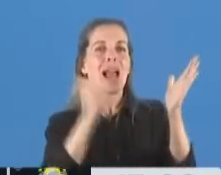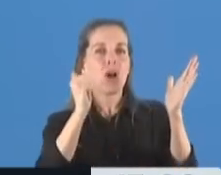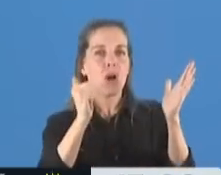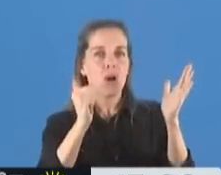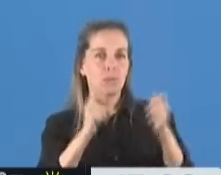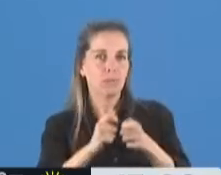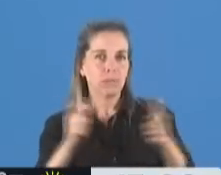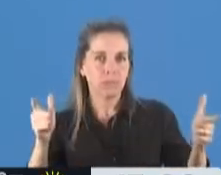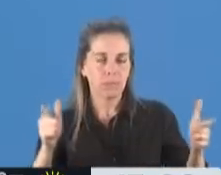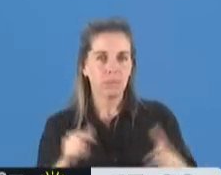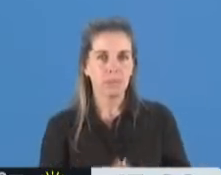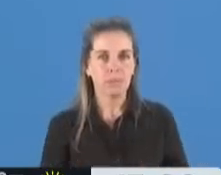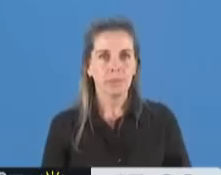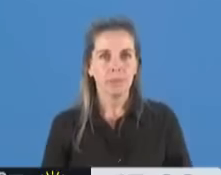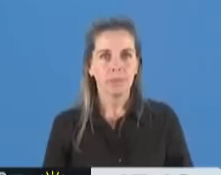construcción.